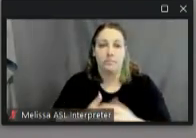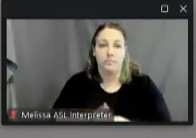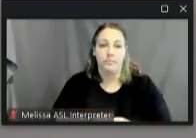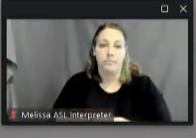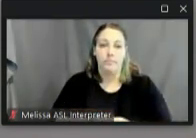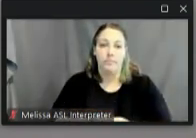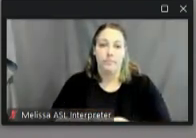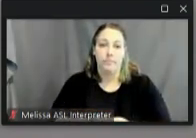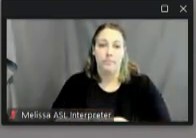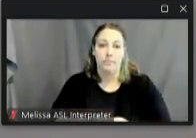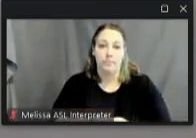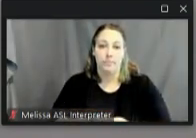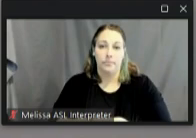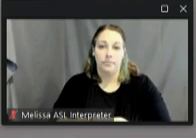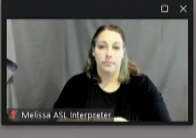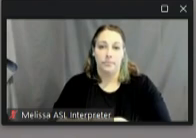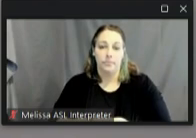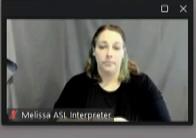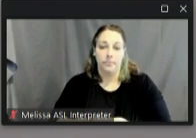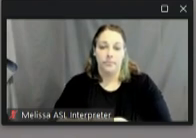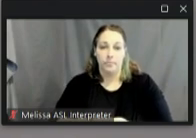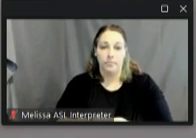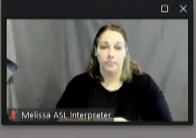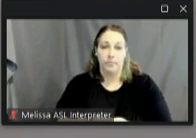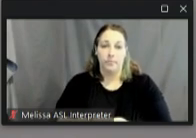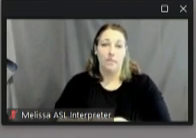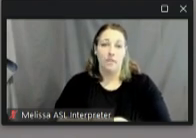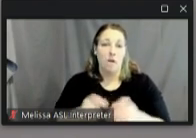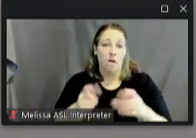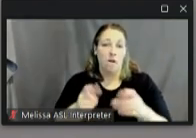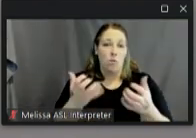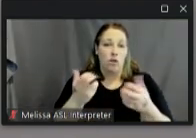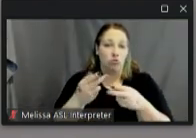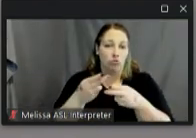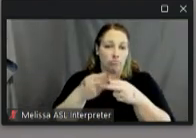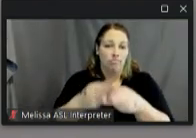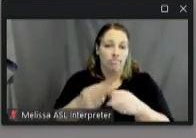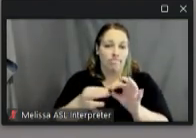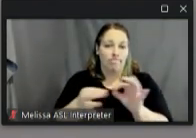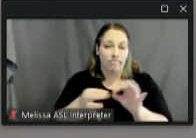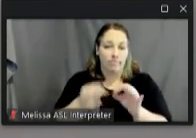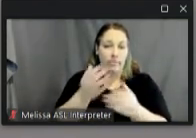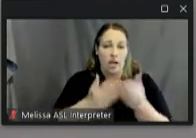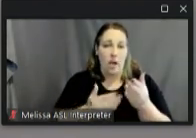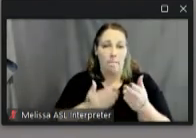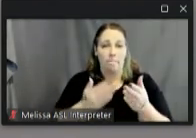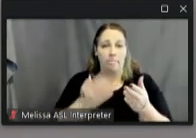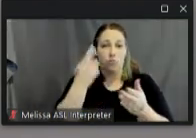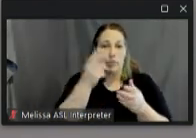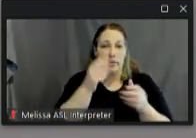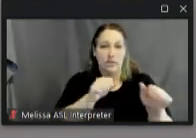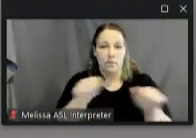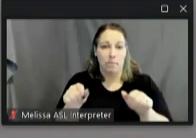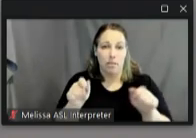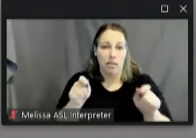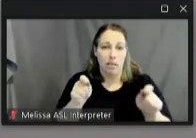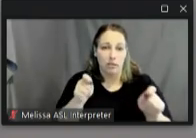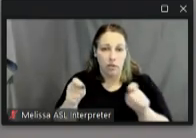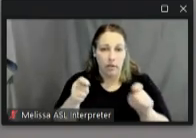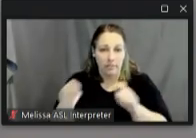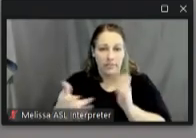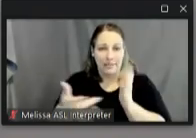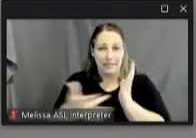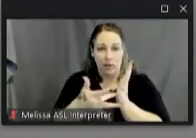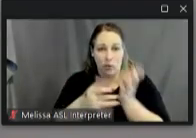importancia de los ajustes razonables, las ayudas técnicas para todas las personas con discapacidad sin distingo,